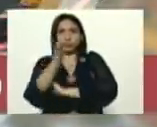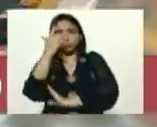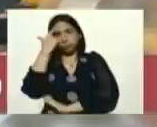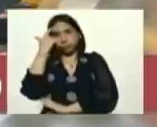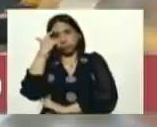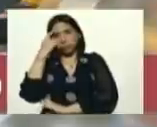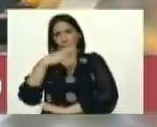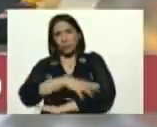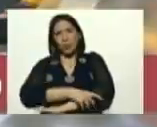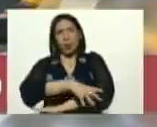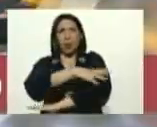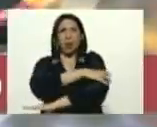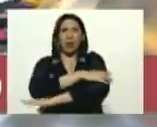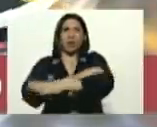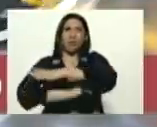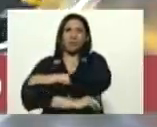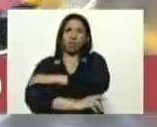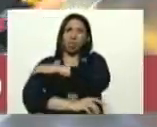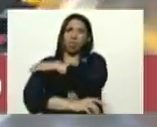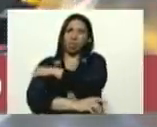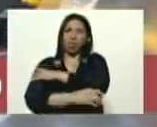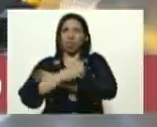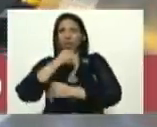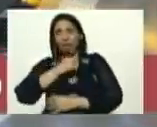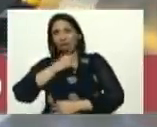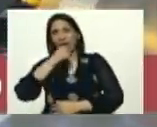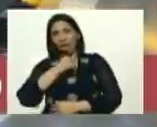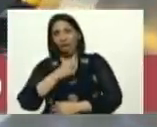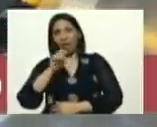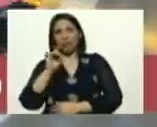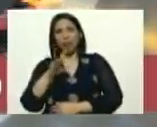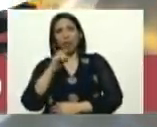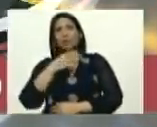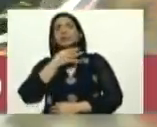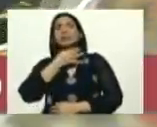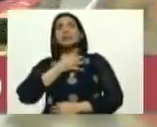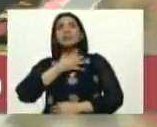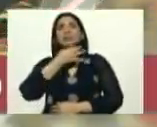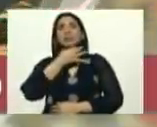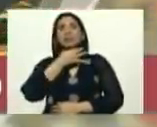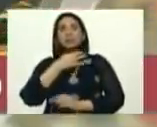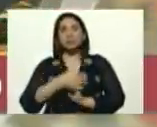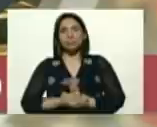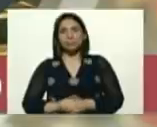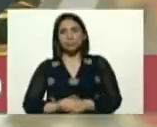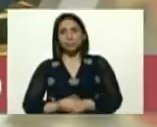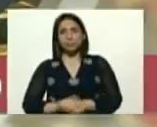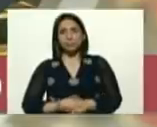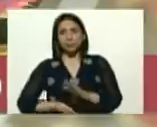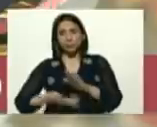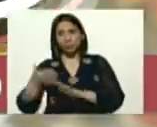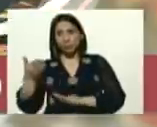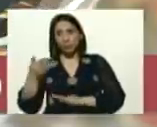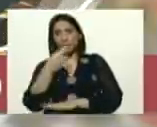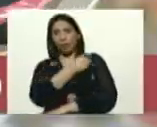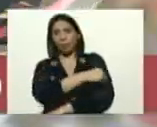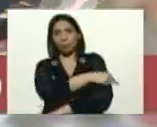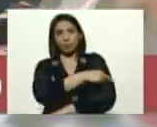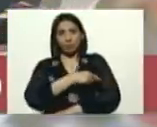dolores articulares, tos y dolor del tórax. Bueno, fue al hospital